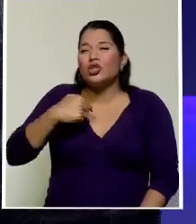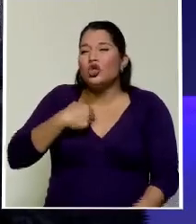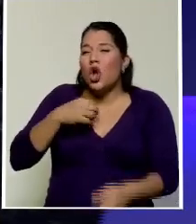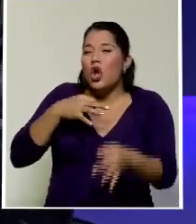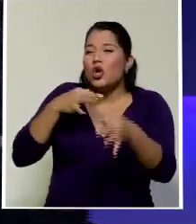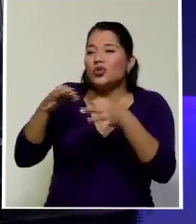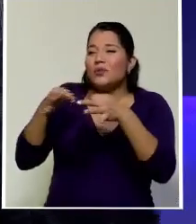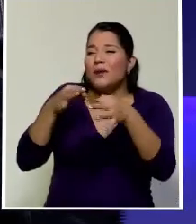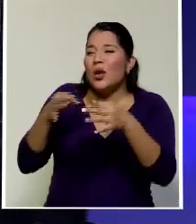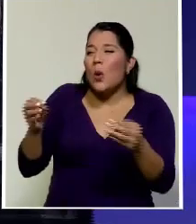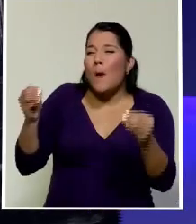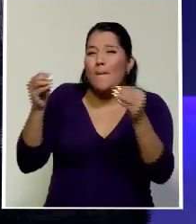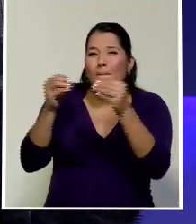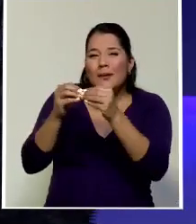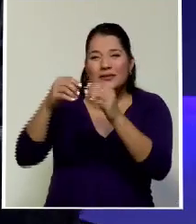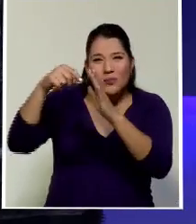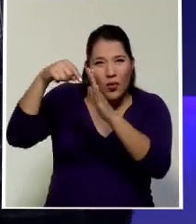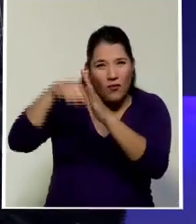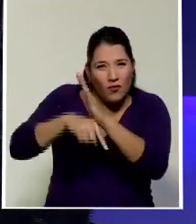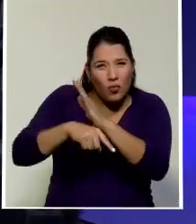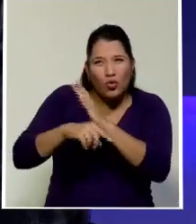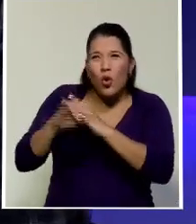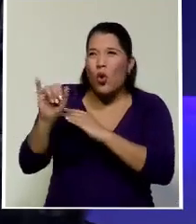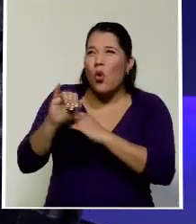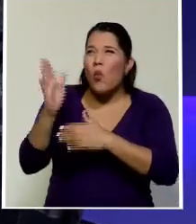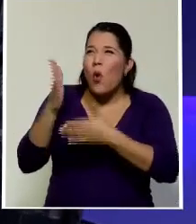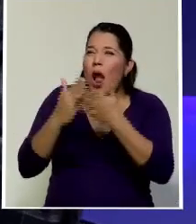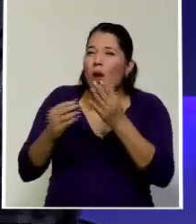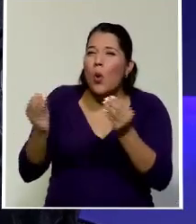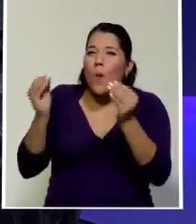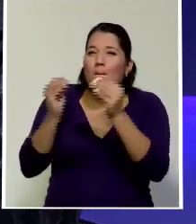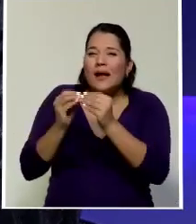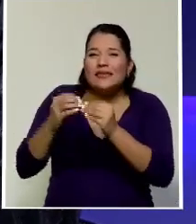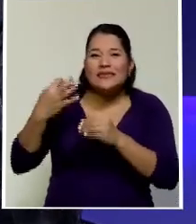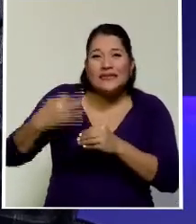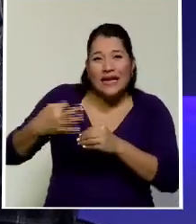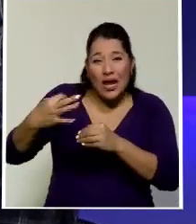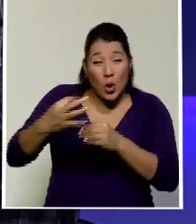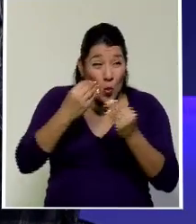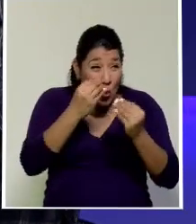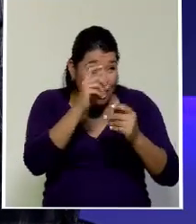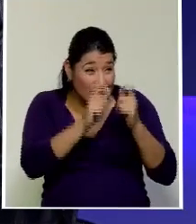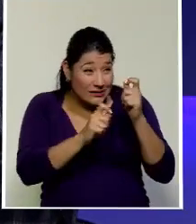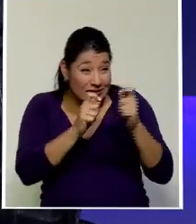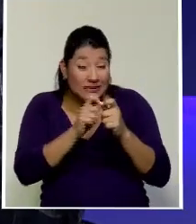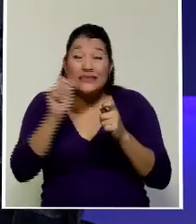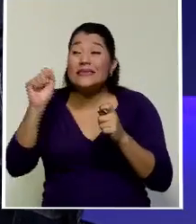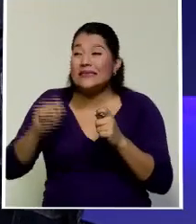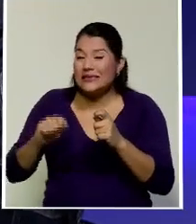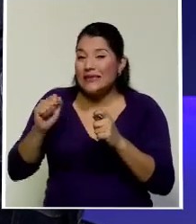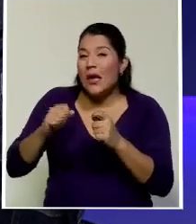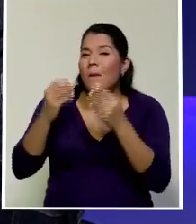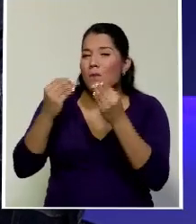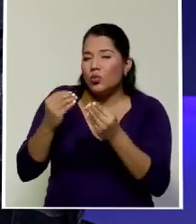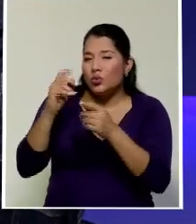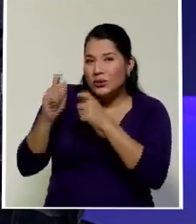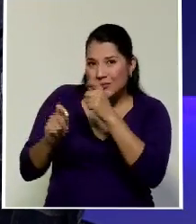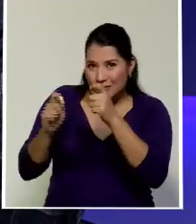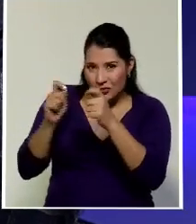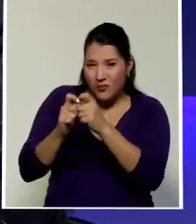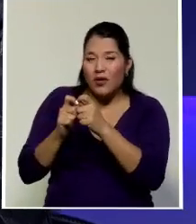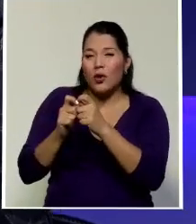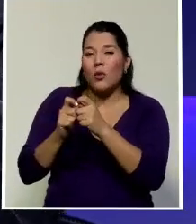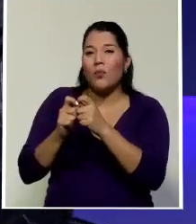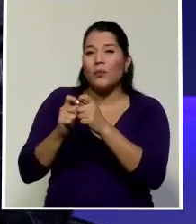sea, muy pormenorizada, diaria. Minuciosa. Muy minuciosa. Y esa es la idea de esa novela, es una minuciosidad en